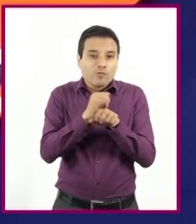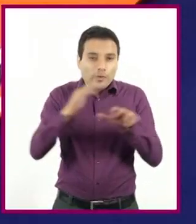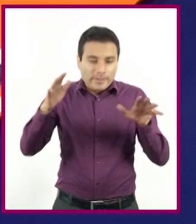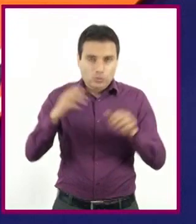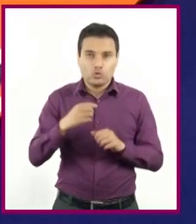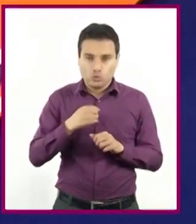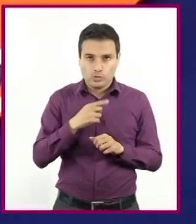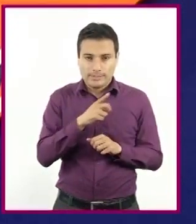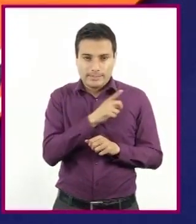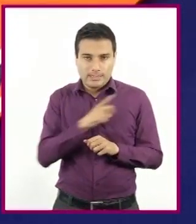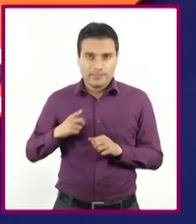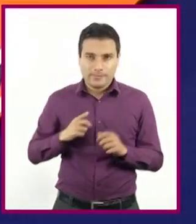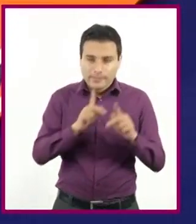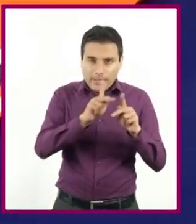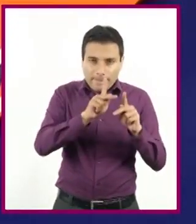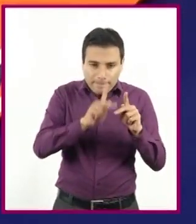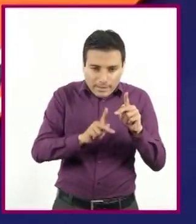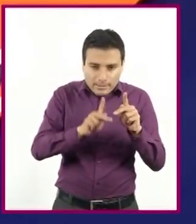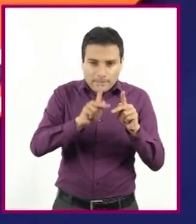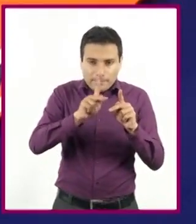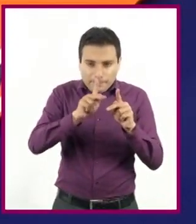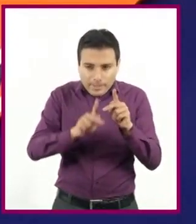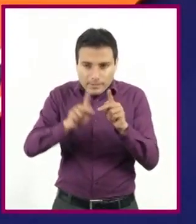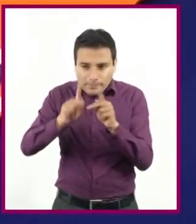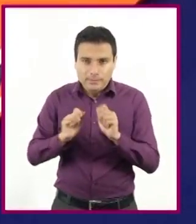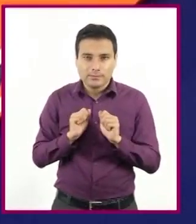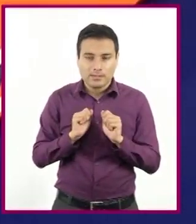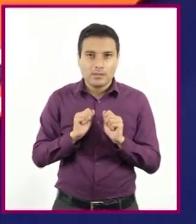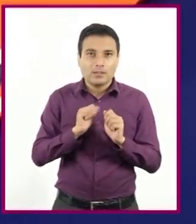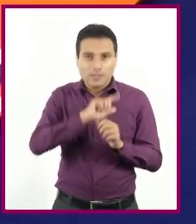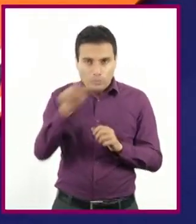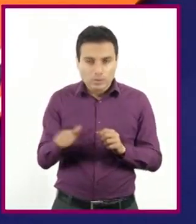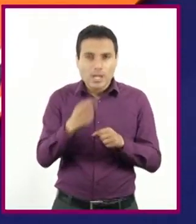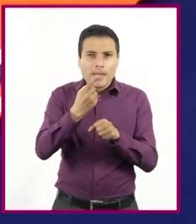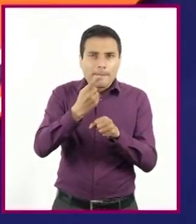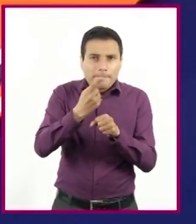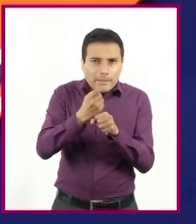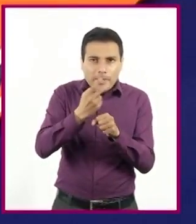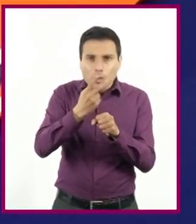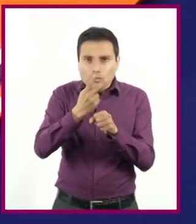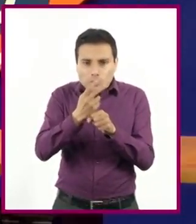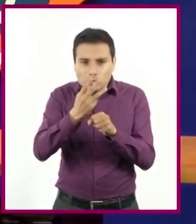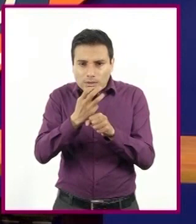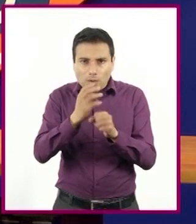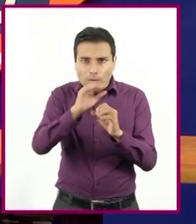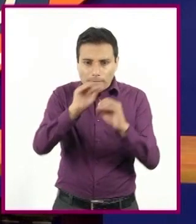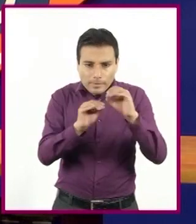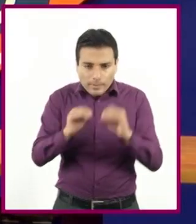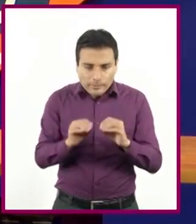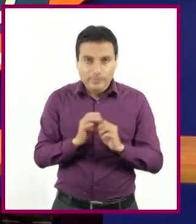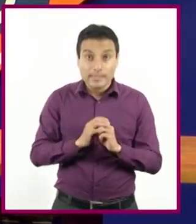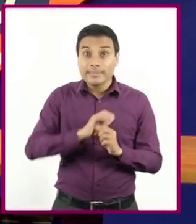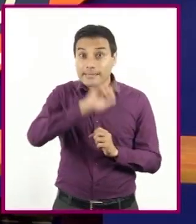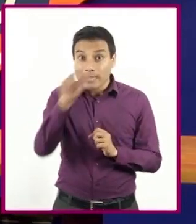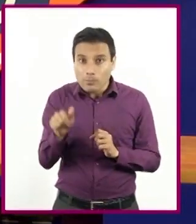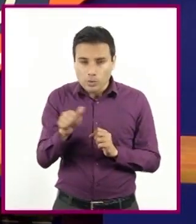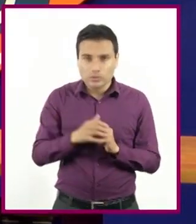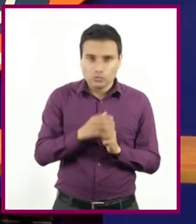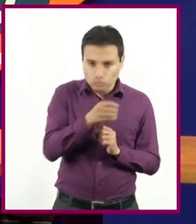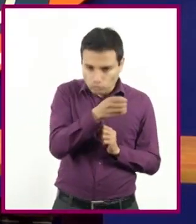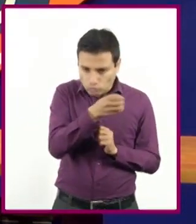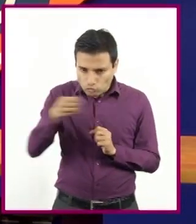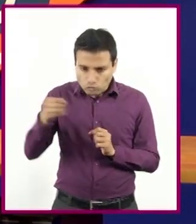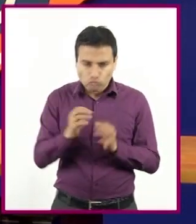partes. Jerarquizo la información definiendo qué partes o conceptos son más importantes y sistematizo la